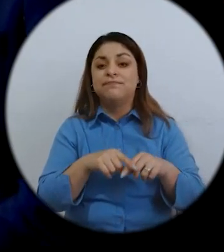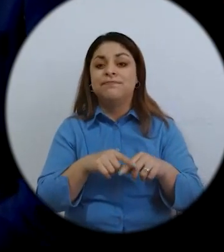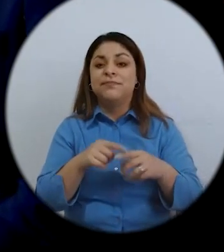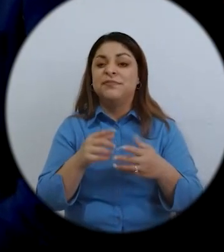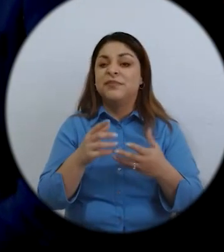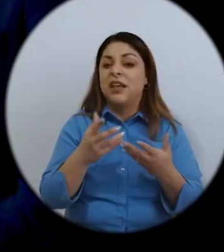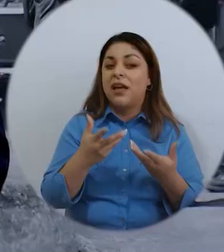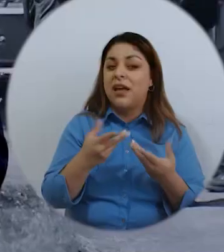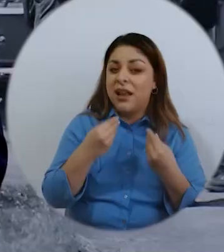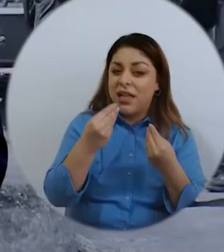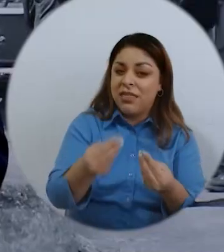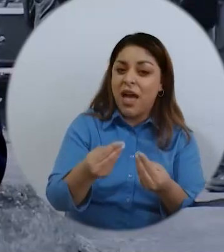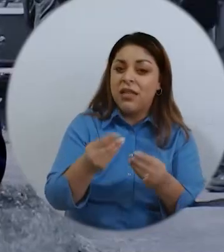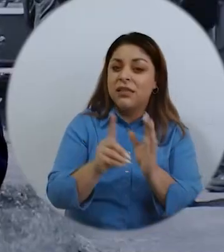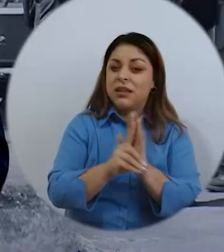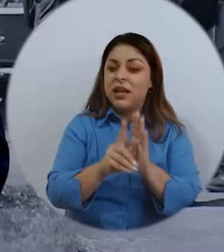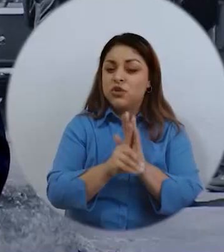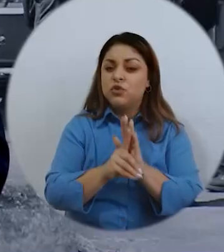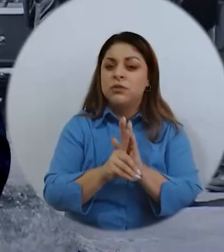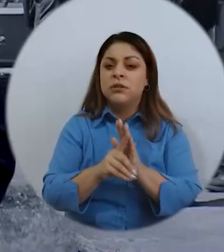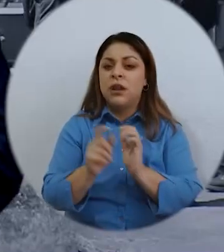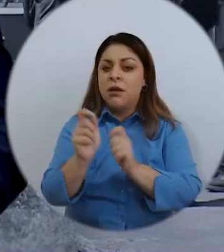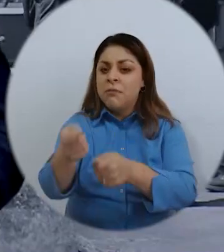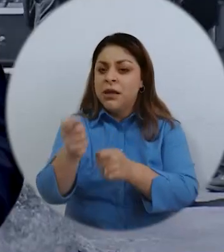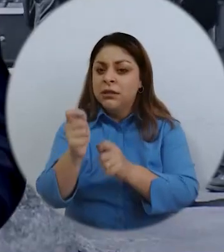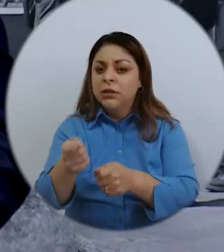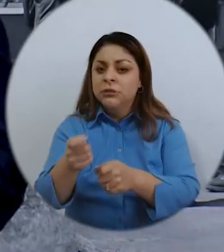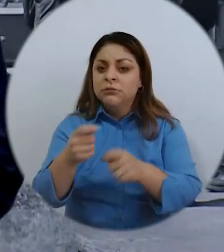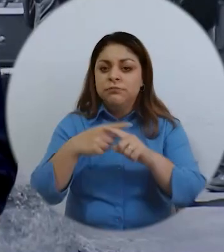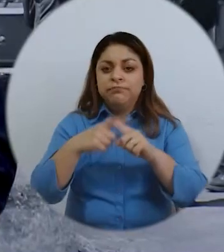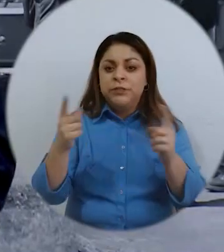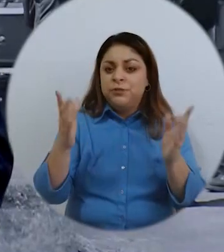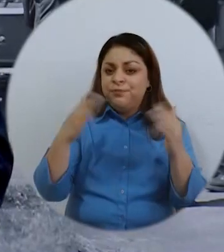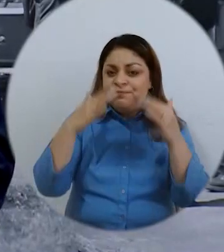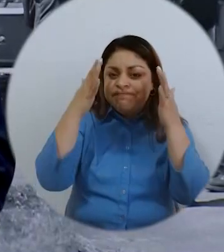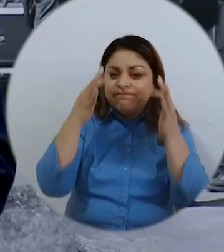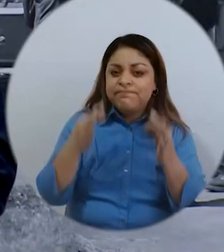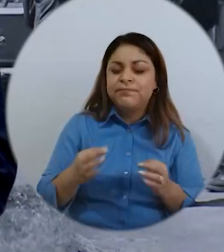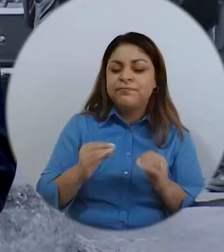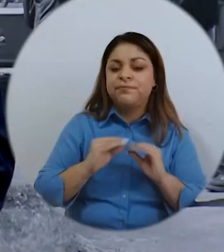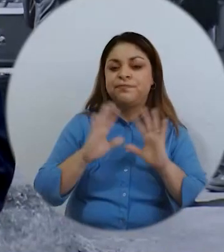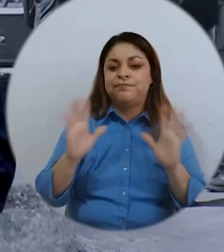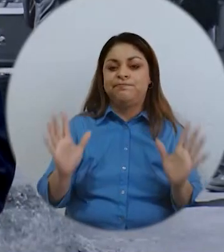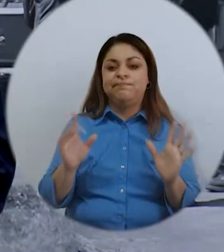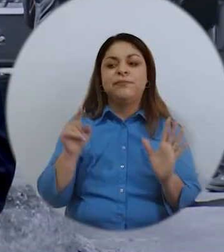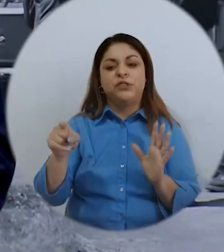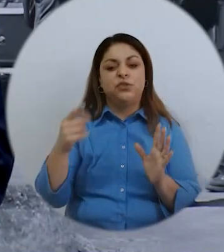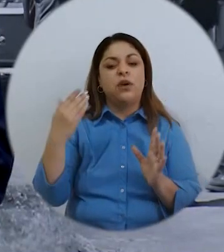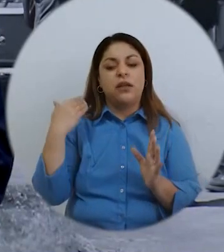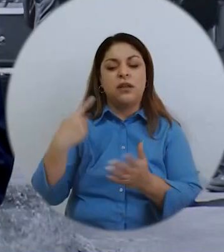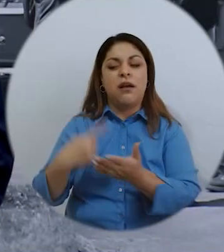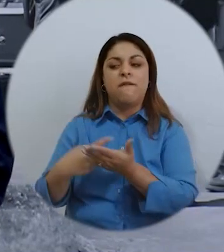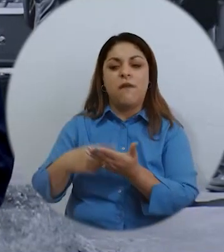a la pesca, ¿verdad?, que es un tema que también se habló durante la conferencia, pero que seguimos sin tomar decisiones claras.